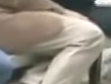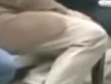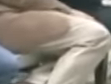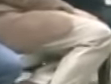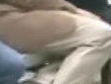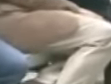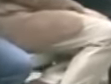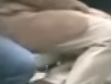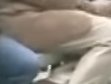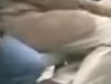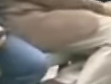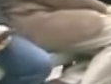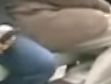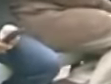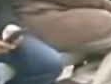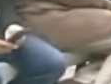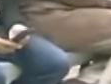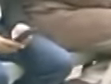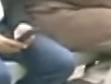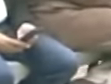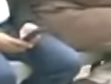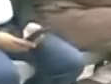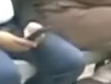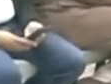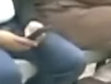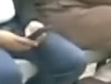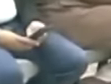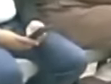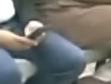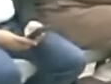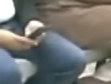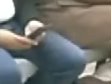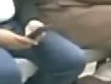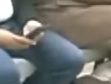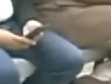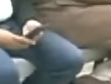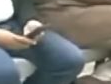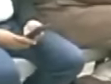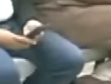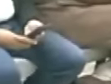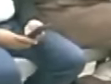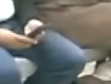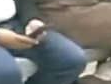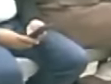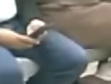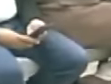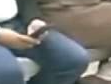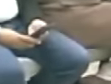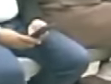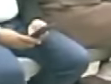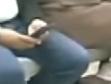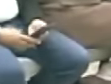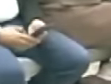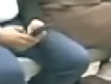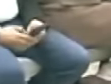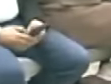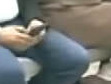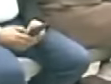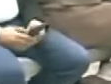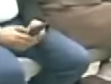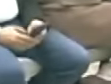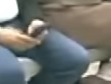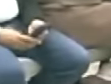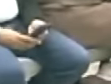instrumentos jurídicos, una gran victoria a partir de la llegada justamente del doctor Jorge Rodríguez a